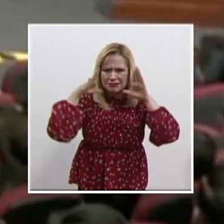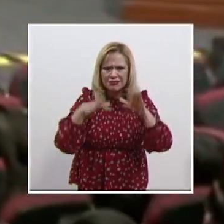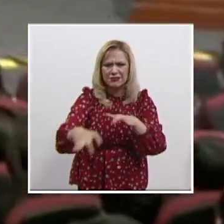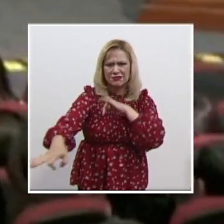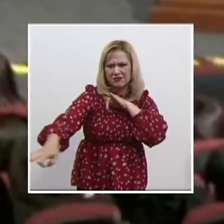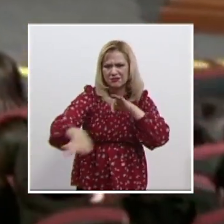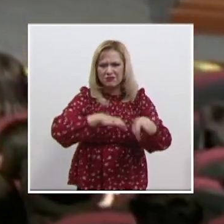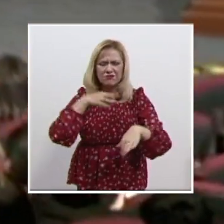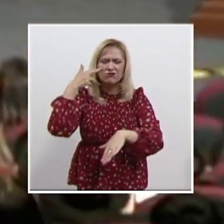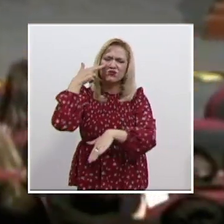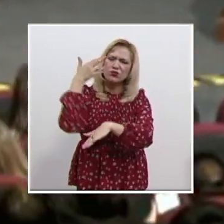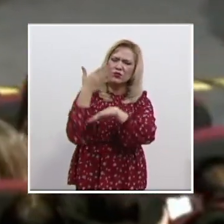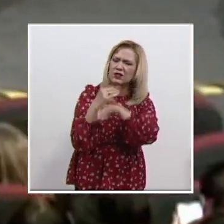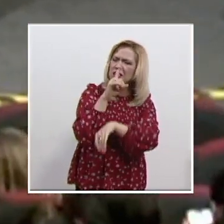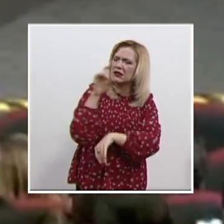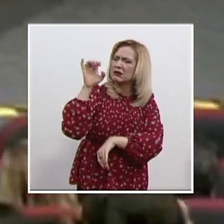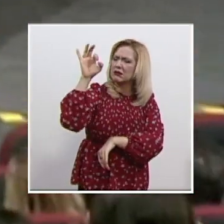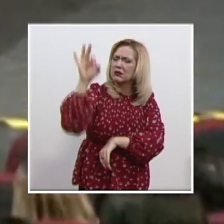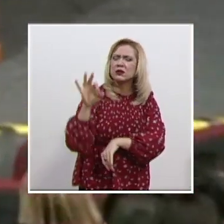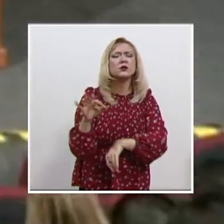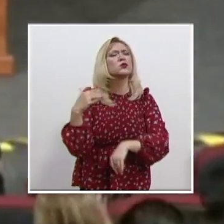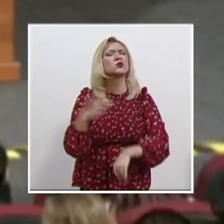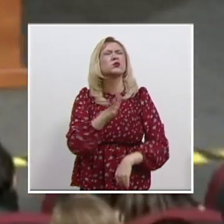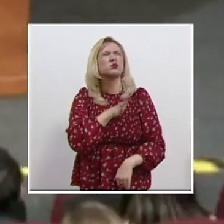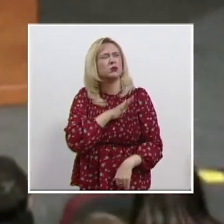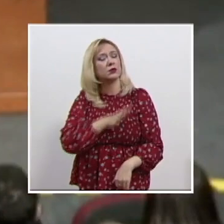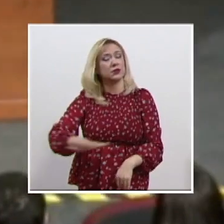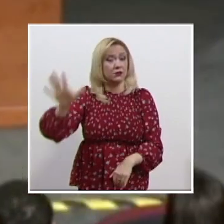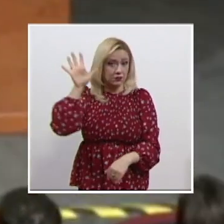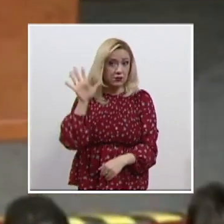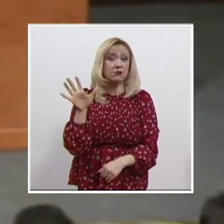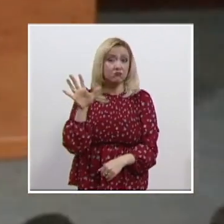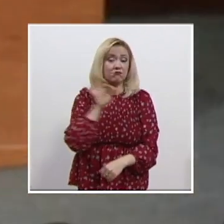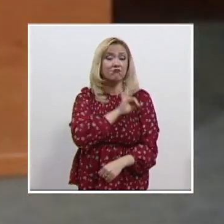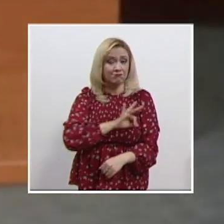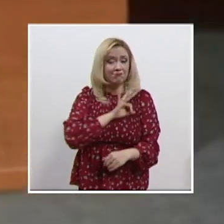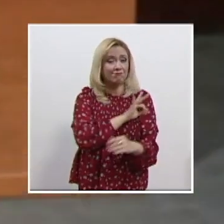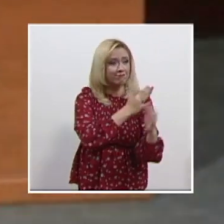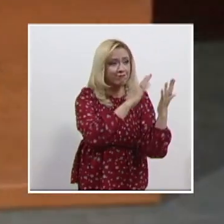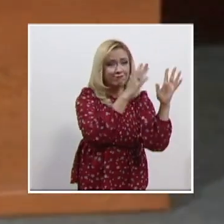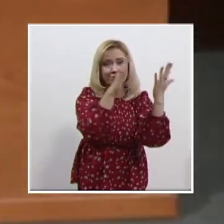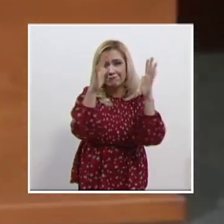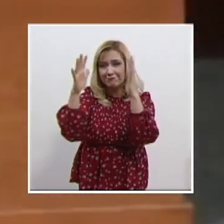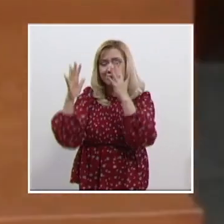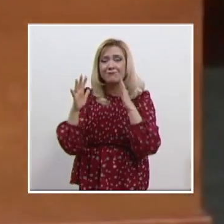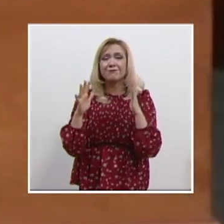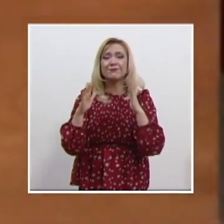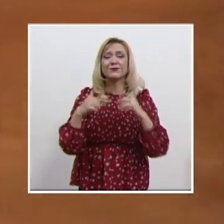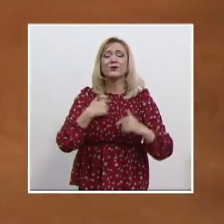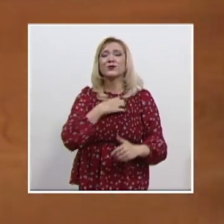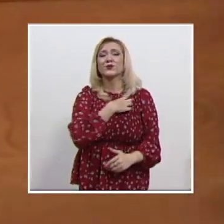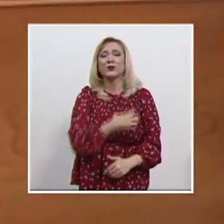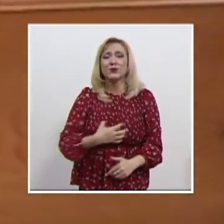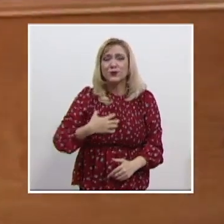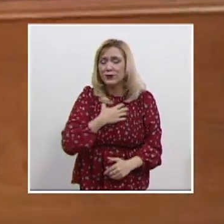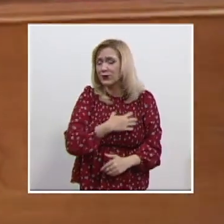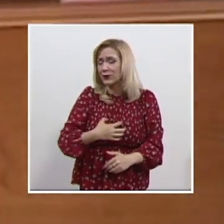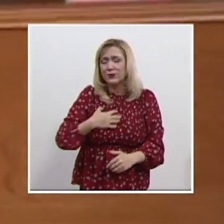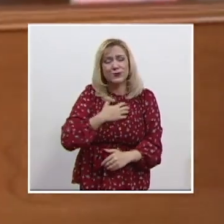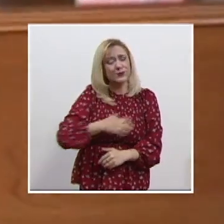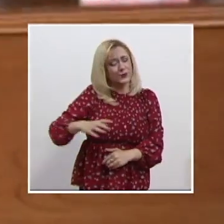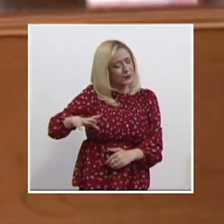nuestra responsabilidad es impresionante. Los felicito a todos y nos debemos sentir muy,